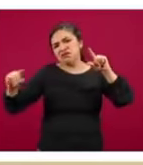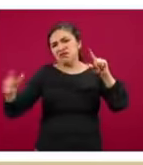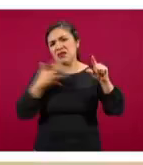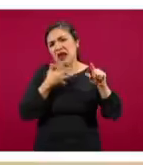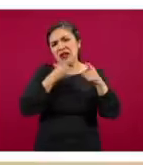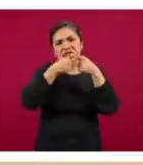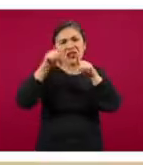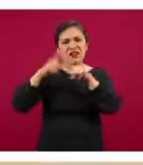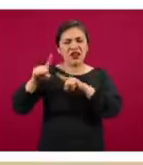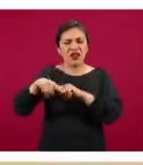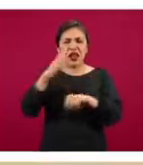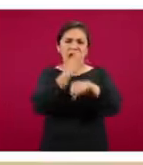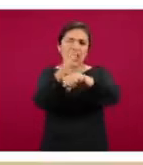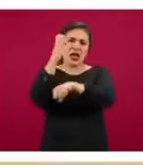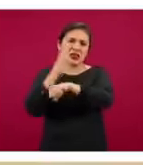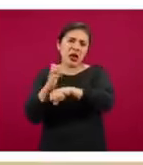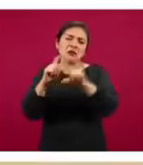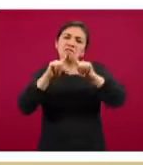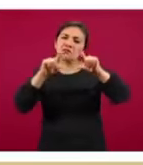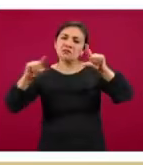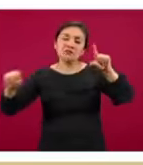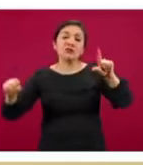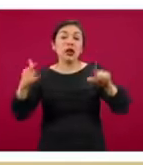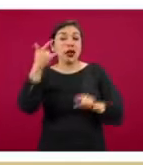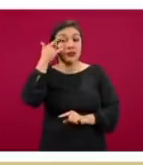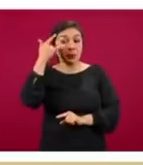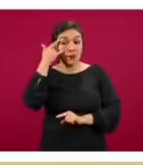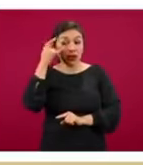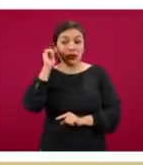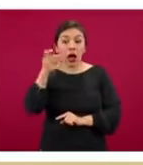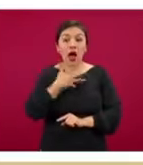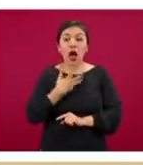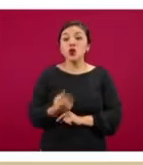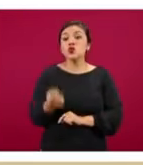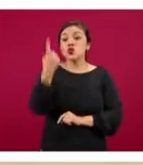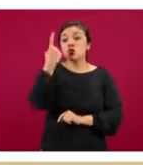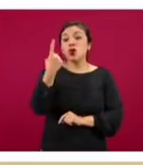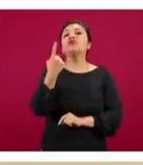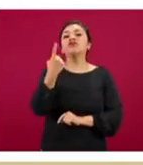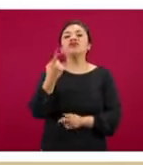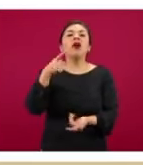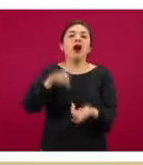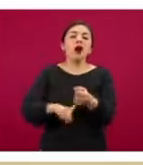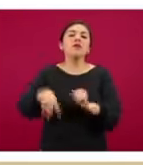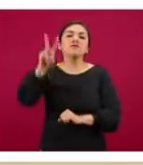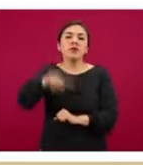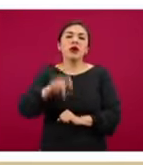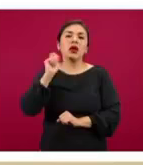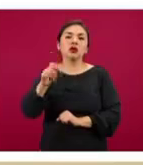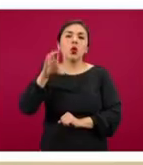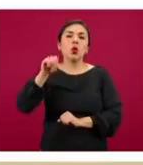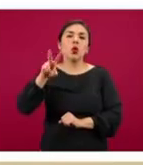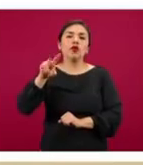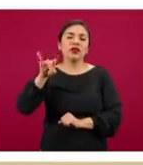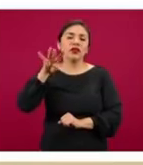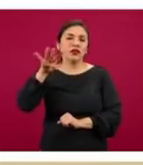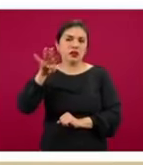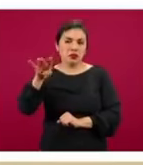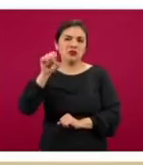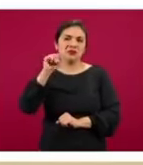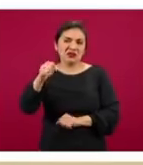la magnitud para cada una de las entidades. Campeche, el brote sospechoso que tenía, a su vez también es un brote ya más probable